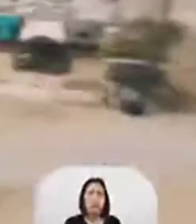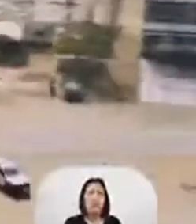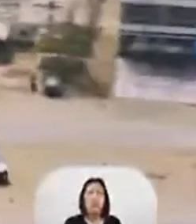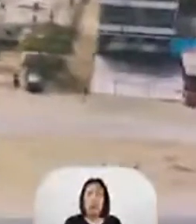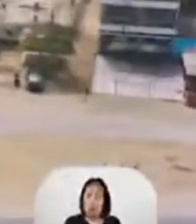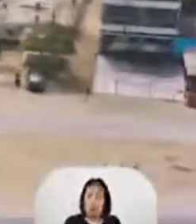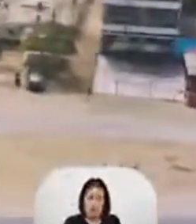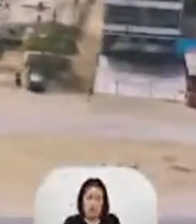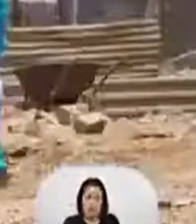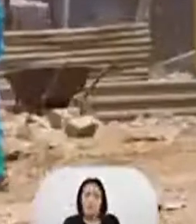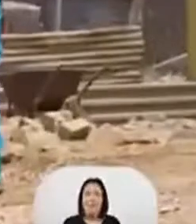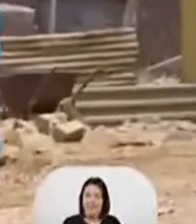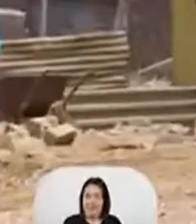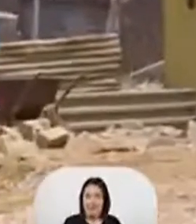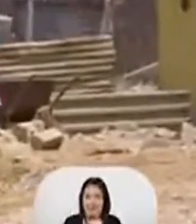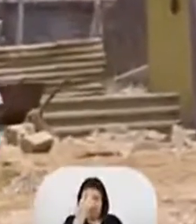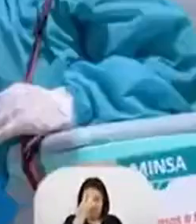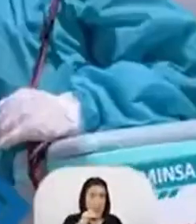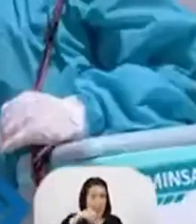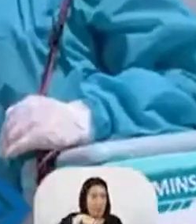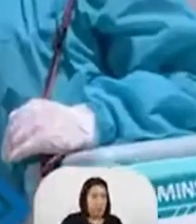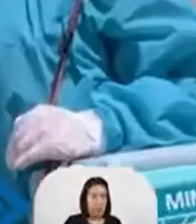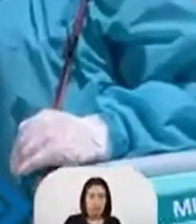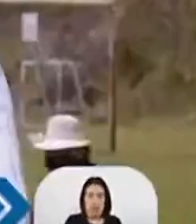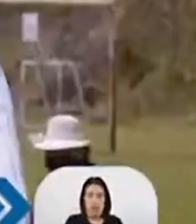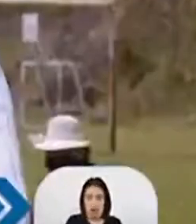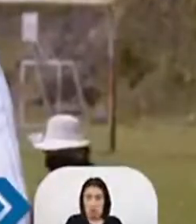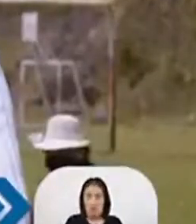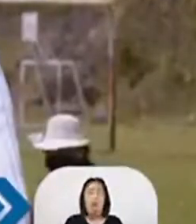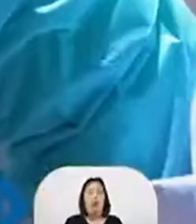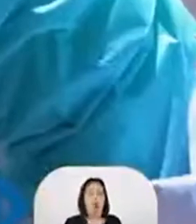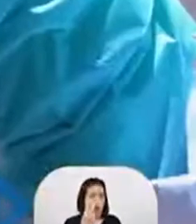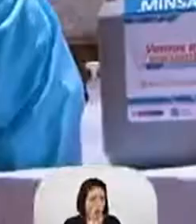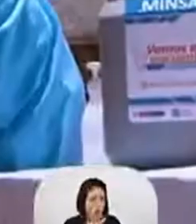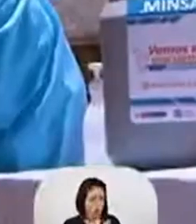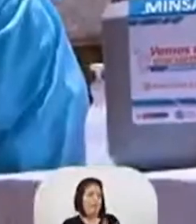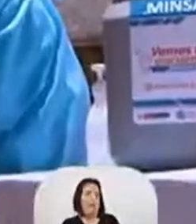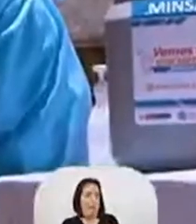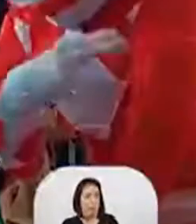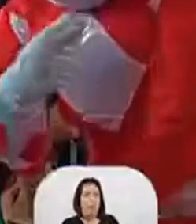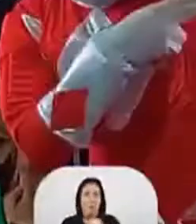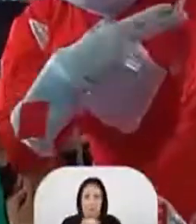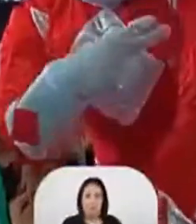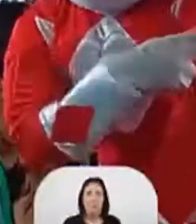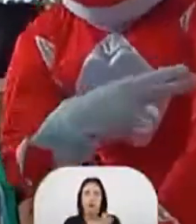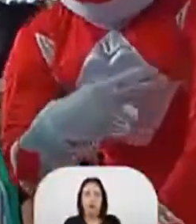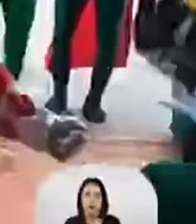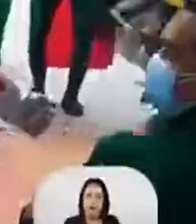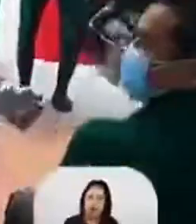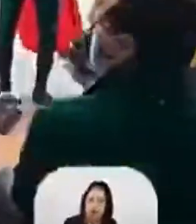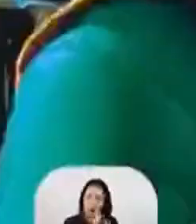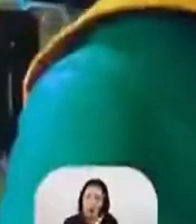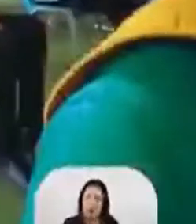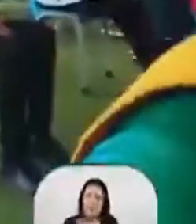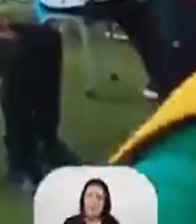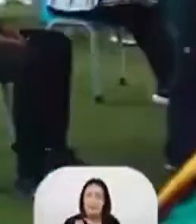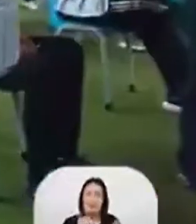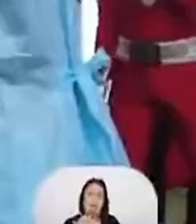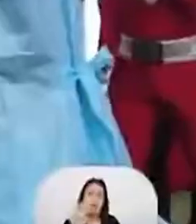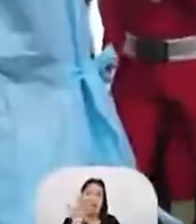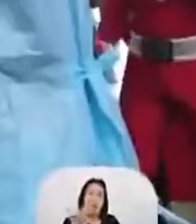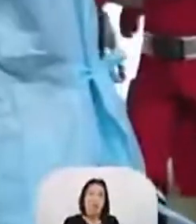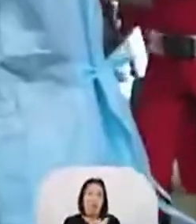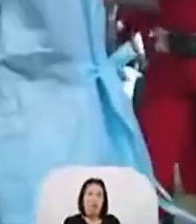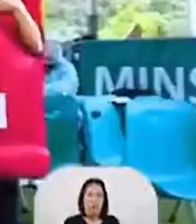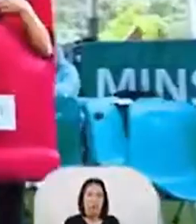vacunarnos! Vacúnate y evita las formas graves de la COVID-19. Son 2 dosis para estar protegido. Sé parte de